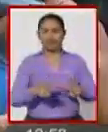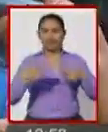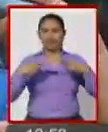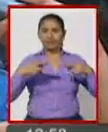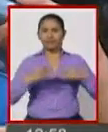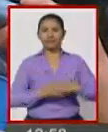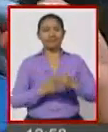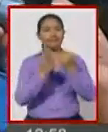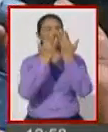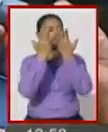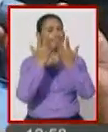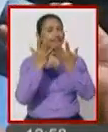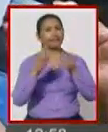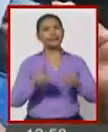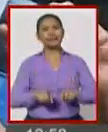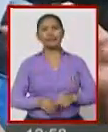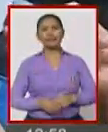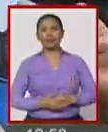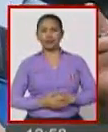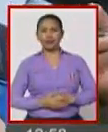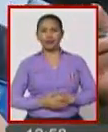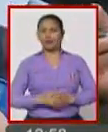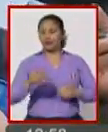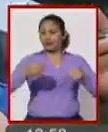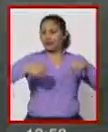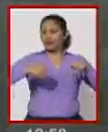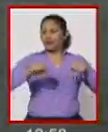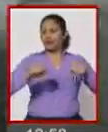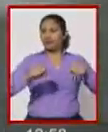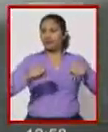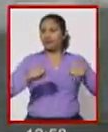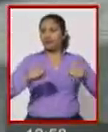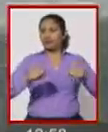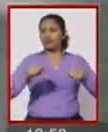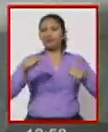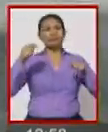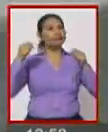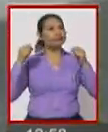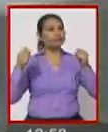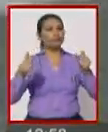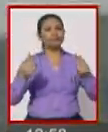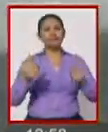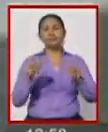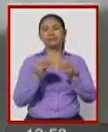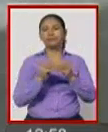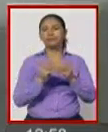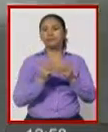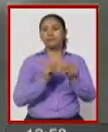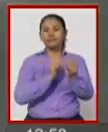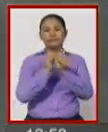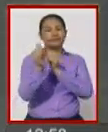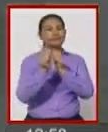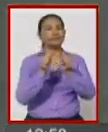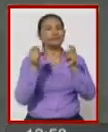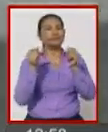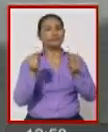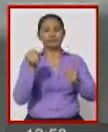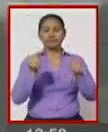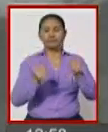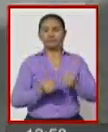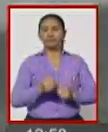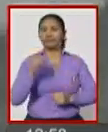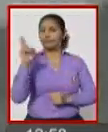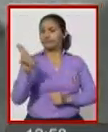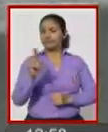Ramada. Lastimosamente, una motocicleta es 10 veces más versátil que un vehículo, especialmente en el centro de la ciudad, ¿no es cierto? Entonces, por